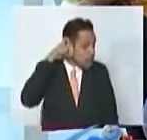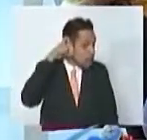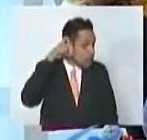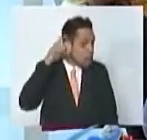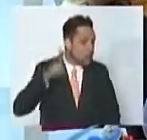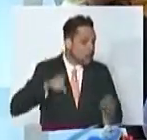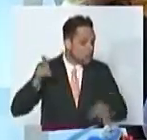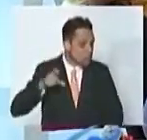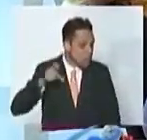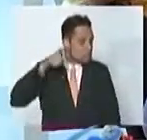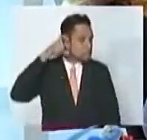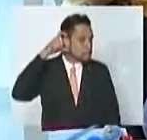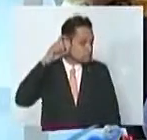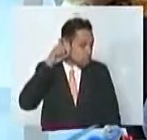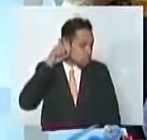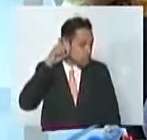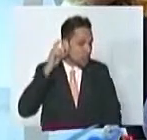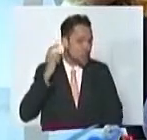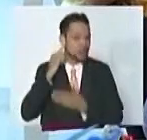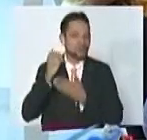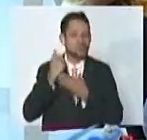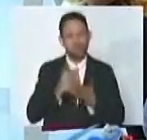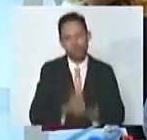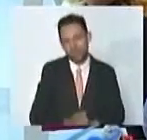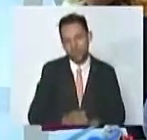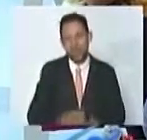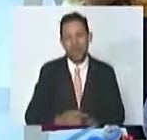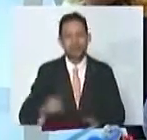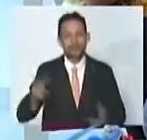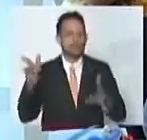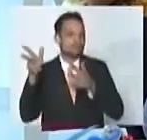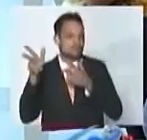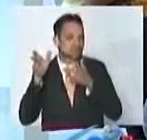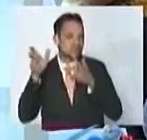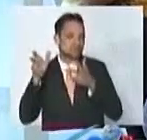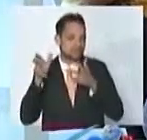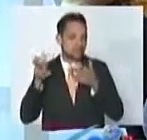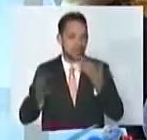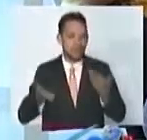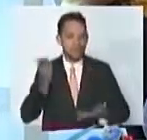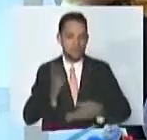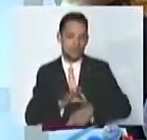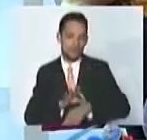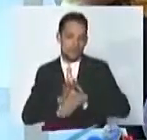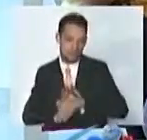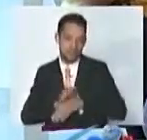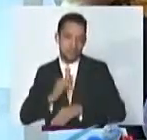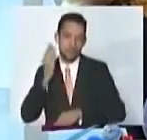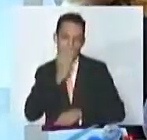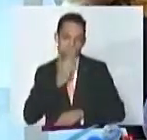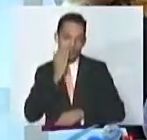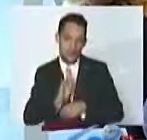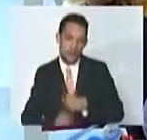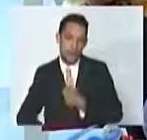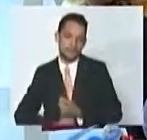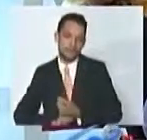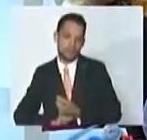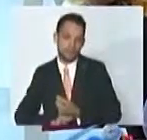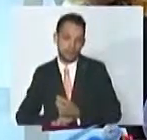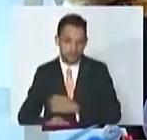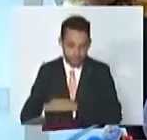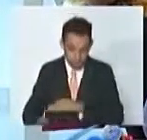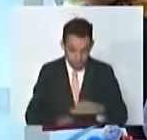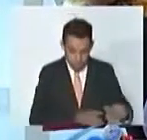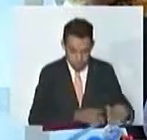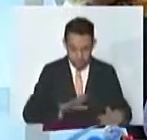sonidos. Y ese audífono debe ser adaptado de acuerdo a la audiometría y a la logoaudiometría que se realice. Ya luego